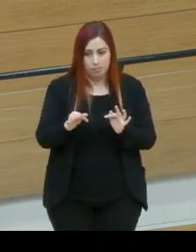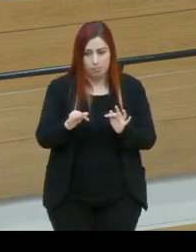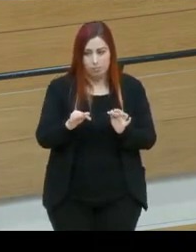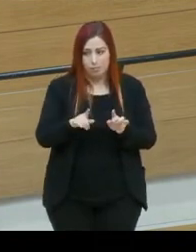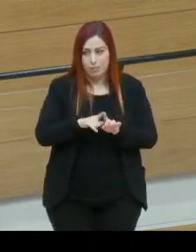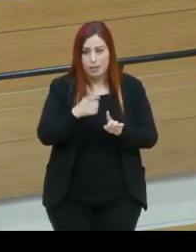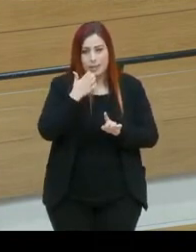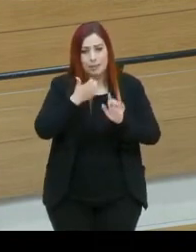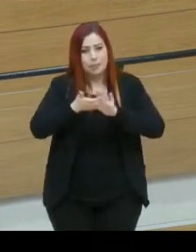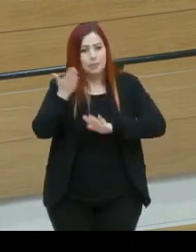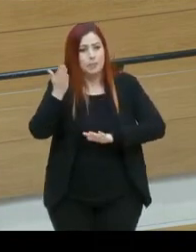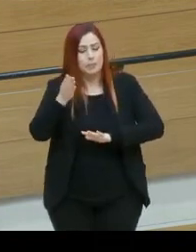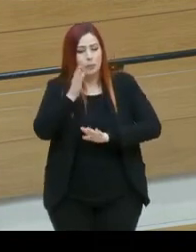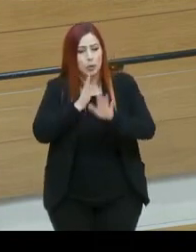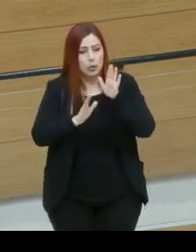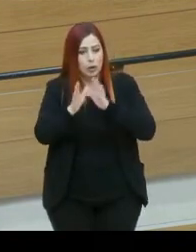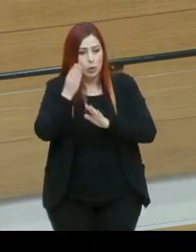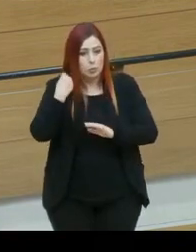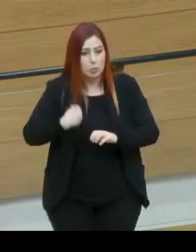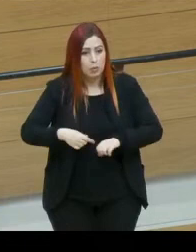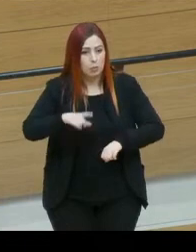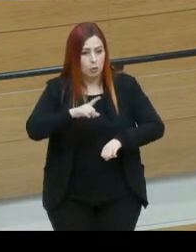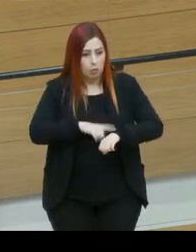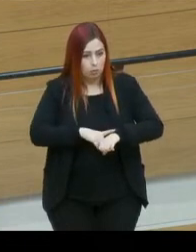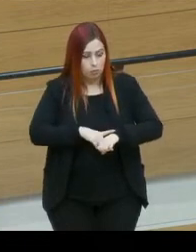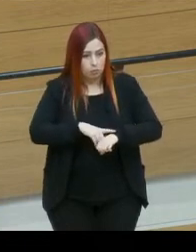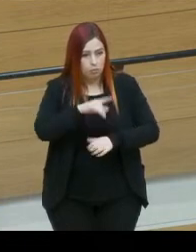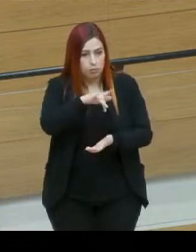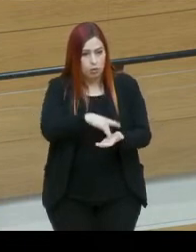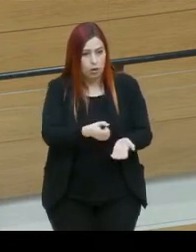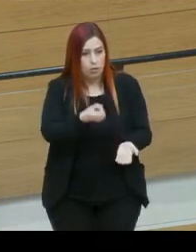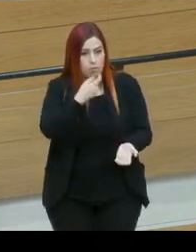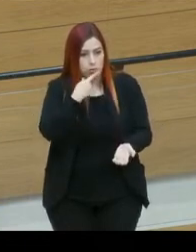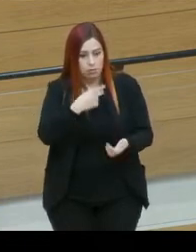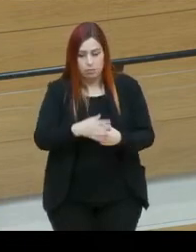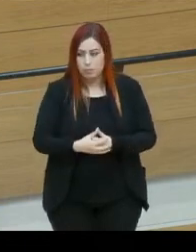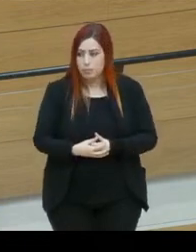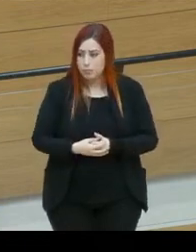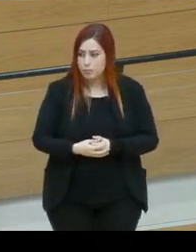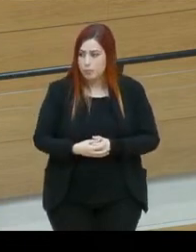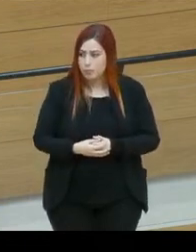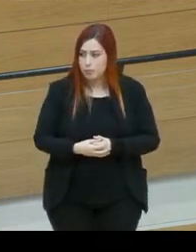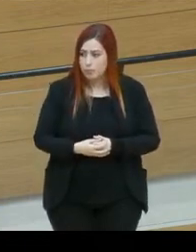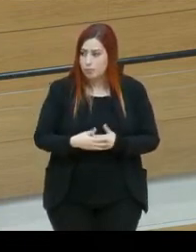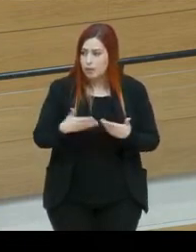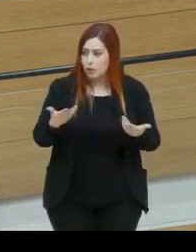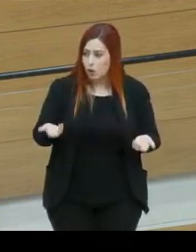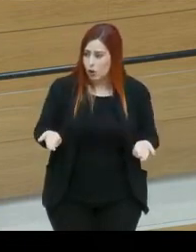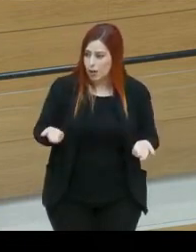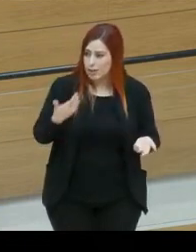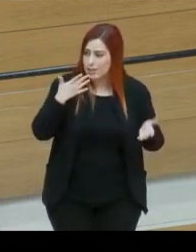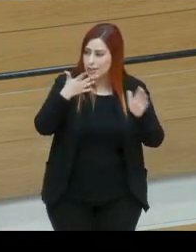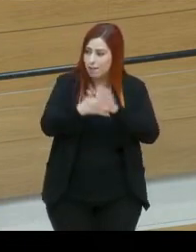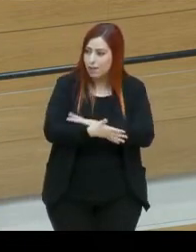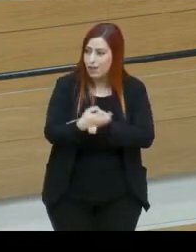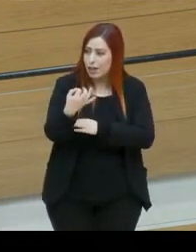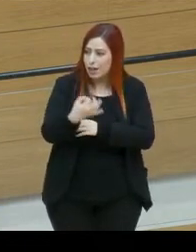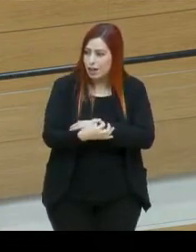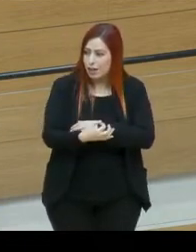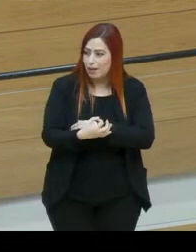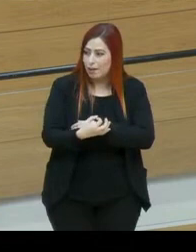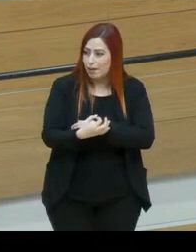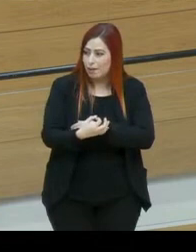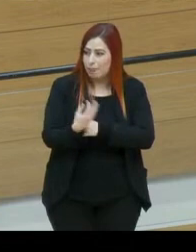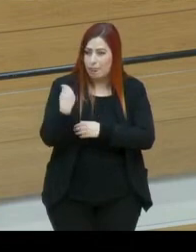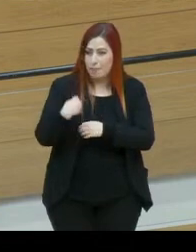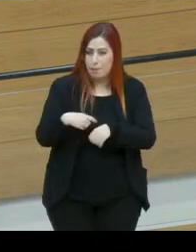vas de botellón y al mismo momento te tomas la pastillita de ácido fólico. Por tanto, implicaría que tiene que hacerse al